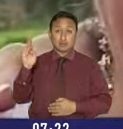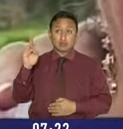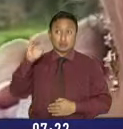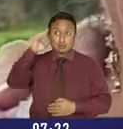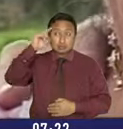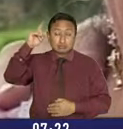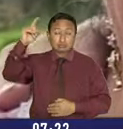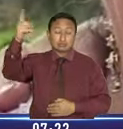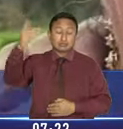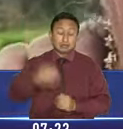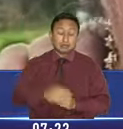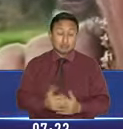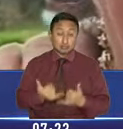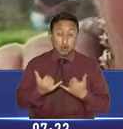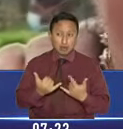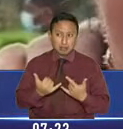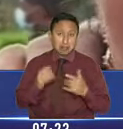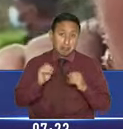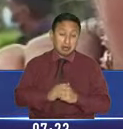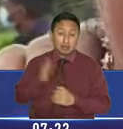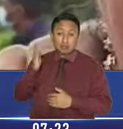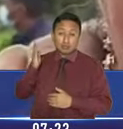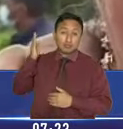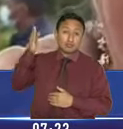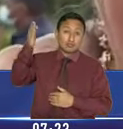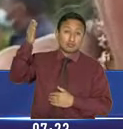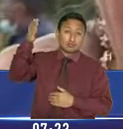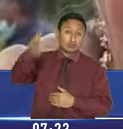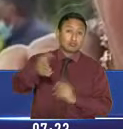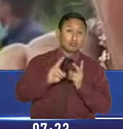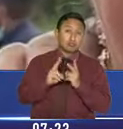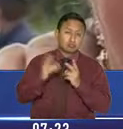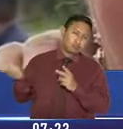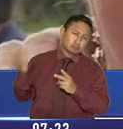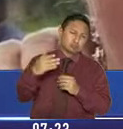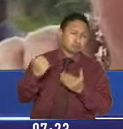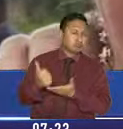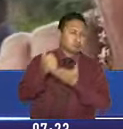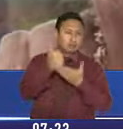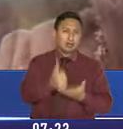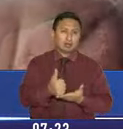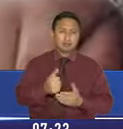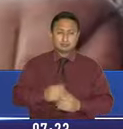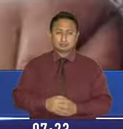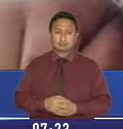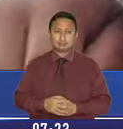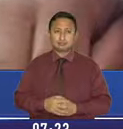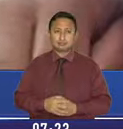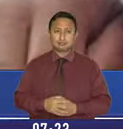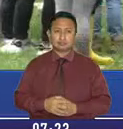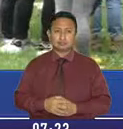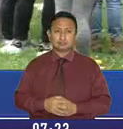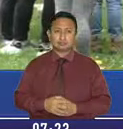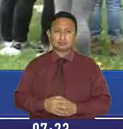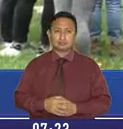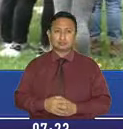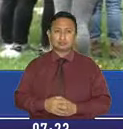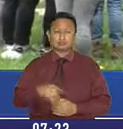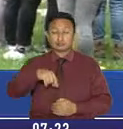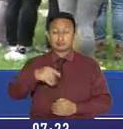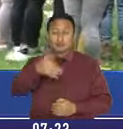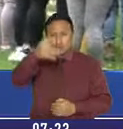rogamos a todos los vecinos que llegaron a colaborar y ahí les encuentro. No hemos parado de realizar